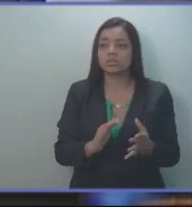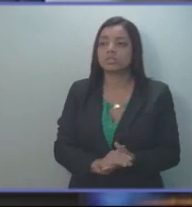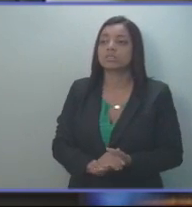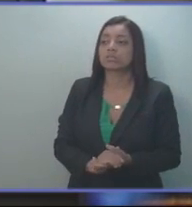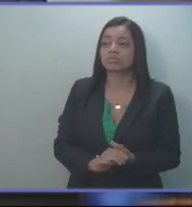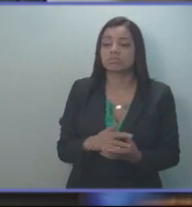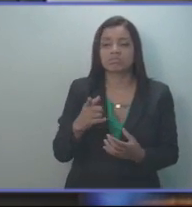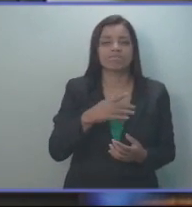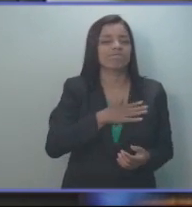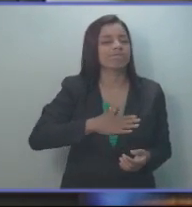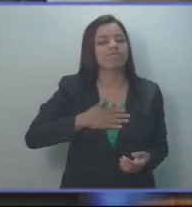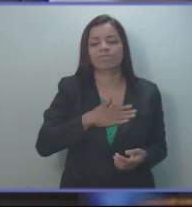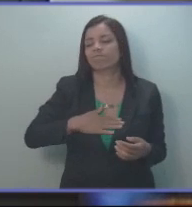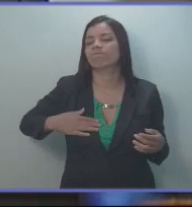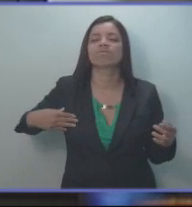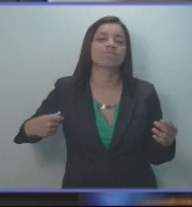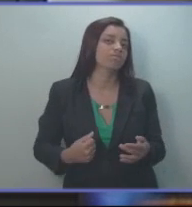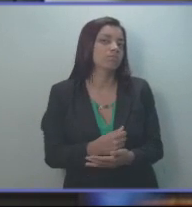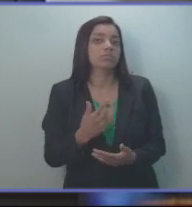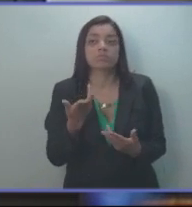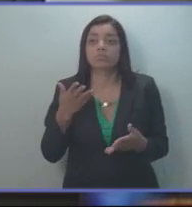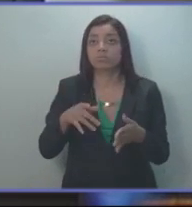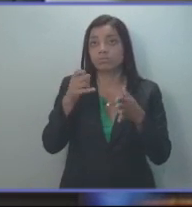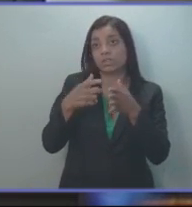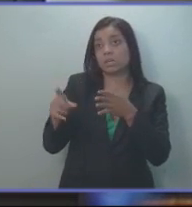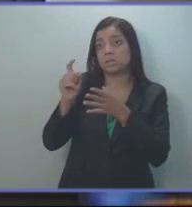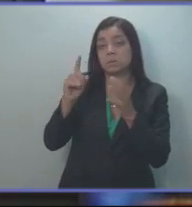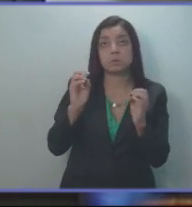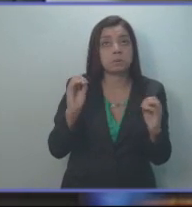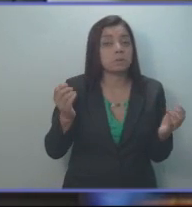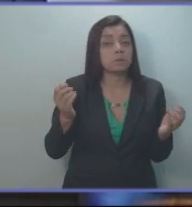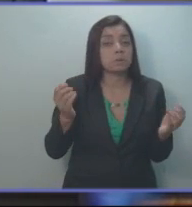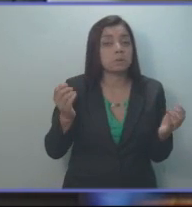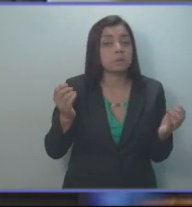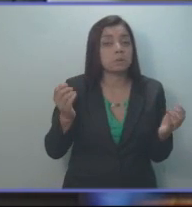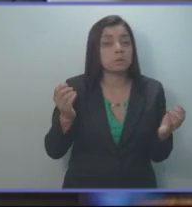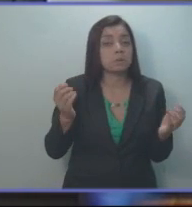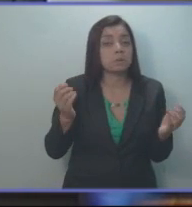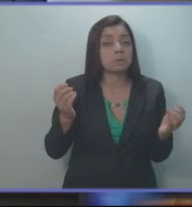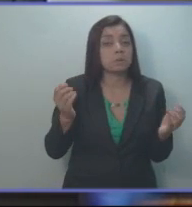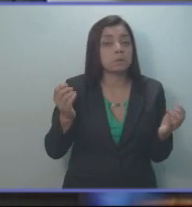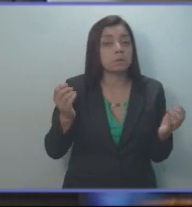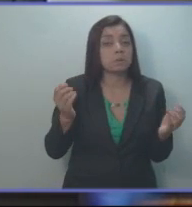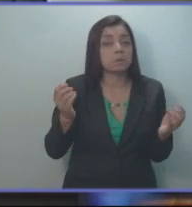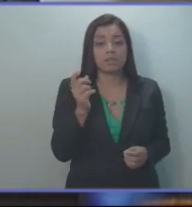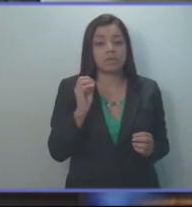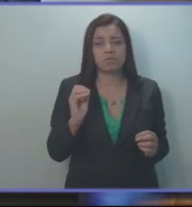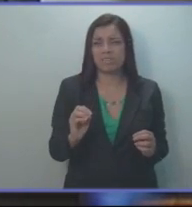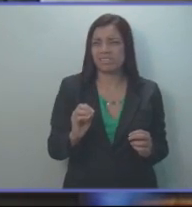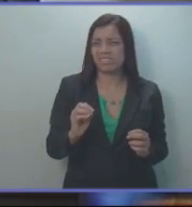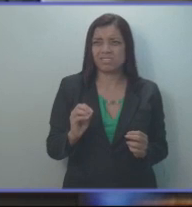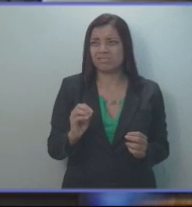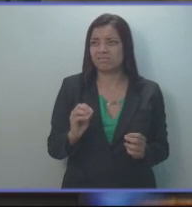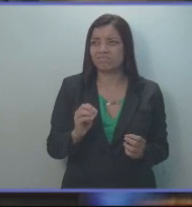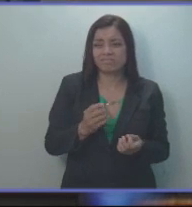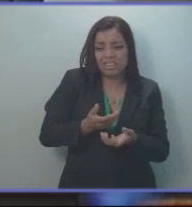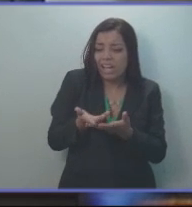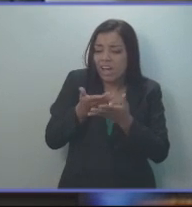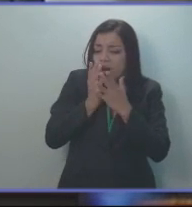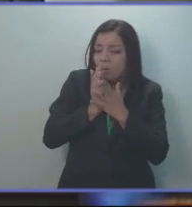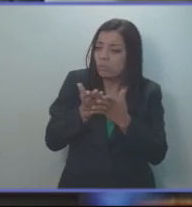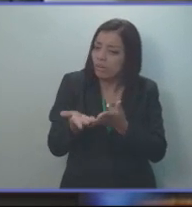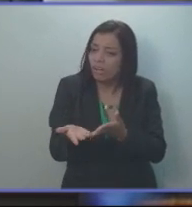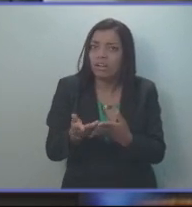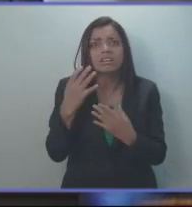Y es lamentable porque las instituciones no se han activado. ANDA no ha logrado introducir el agua potable, que debería de ponerle